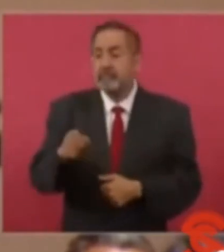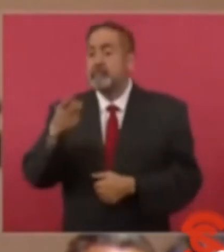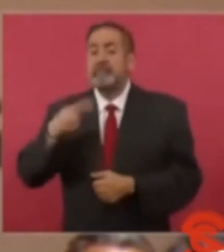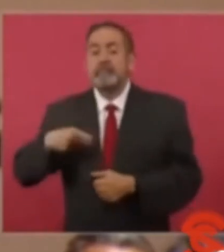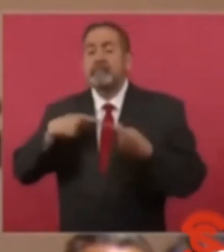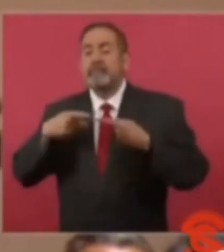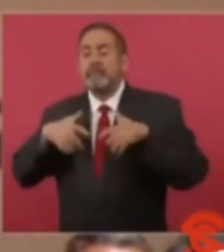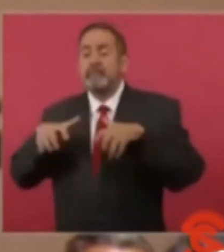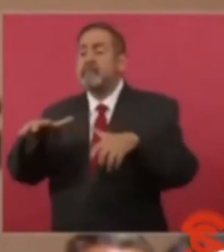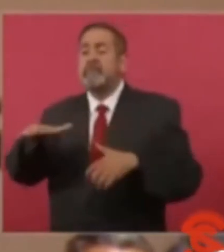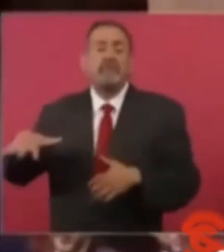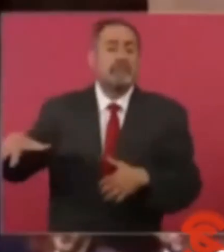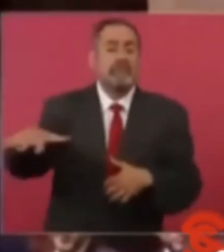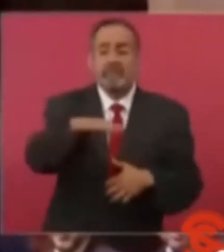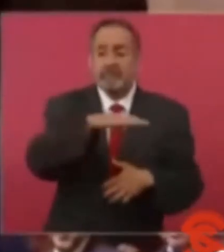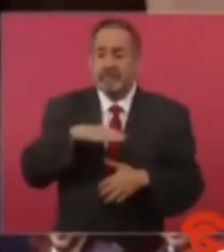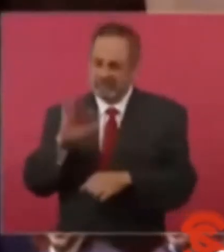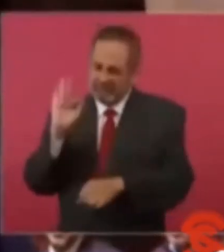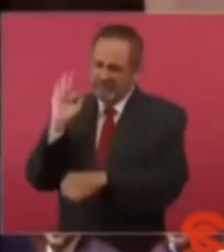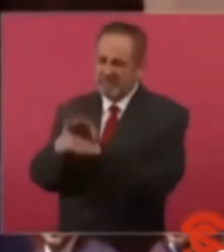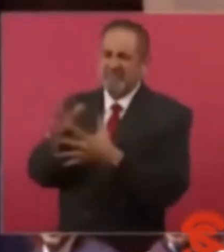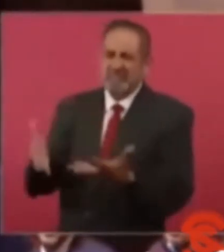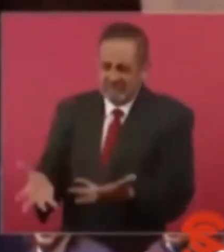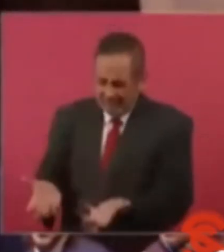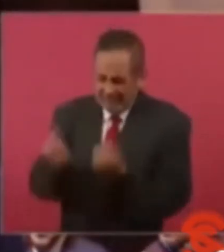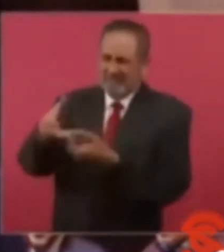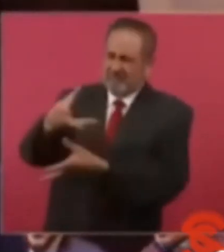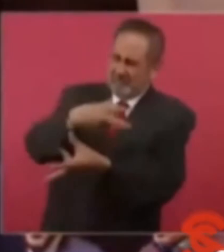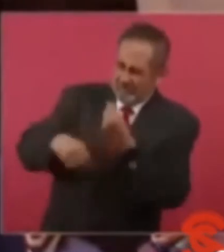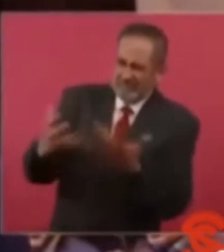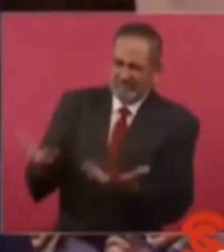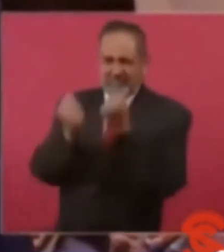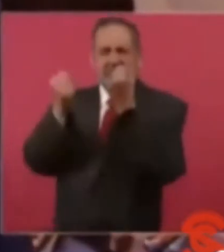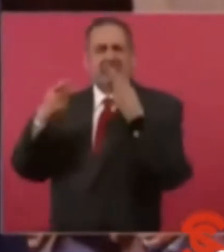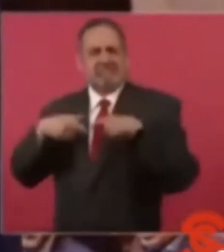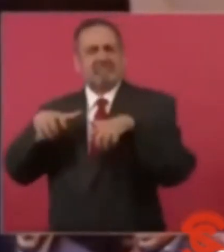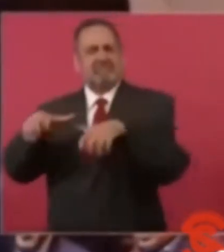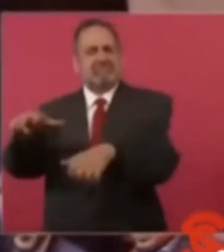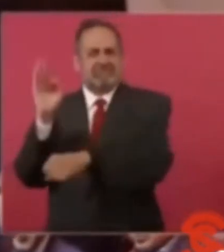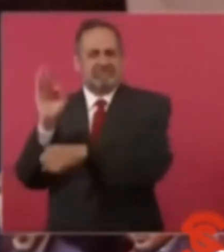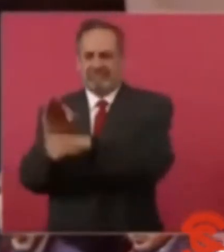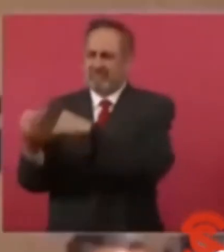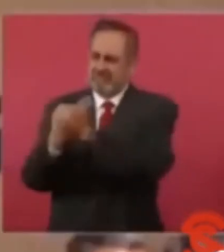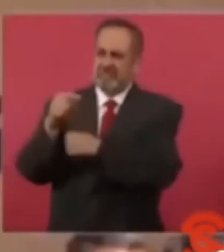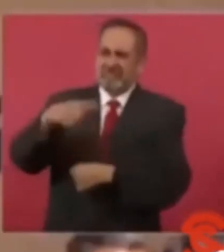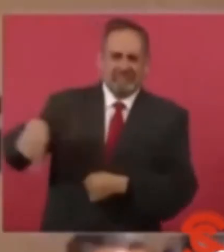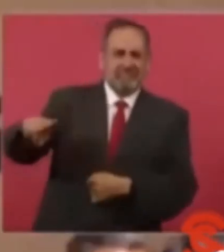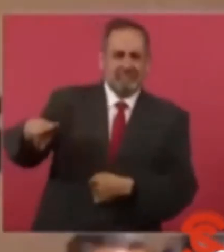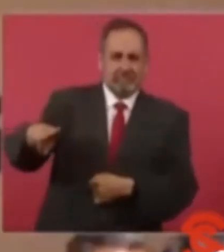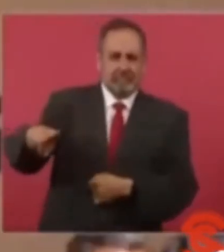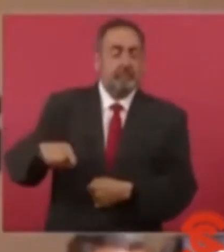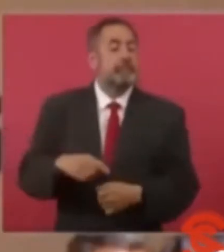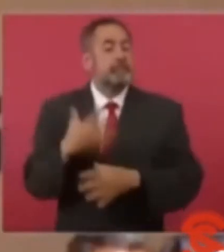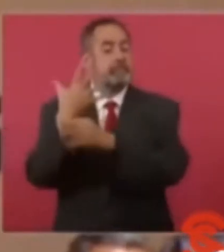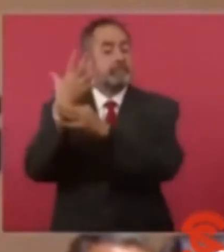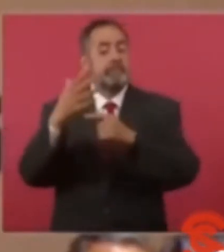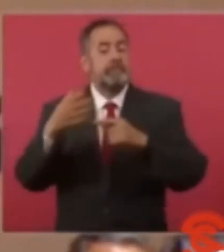pueblo puede salvar al pueblo. La primera de estas